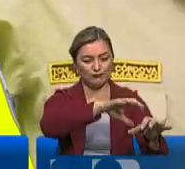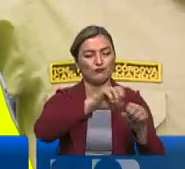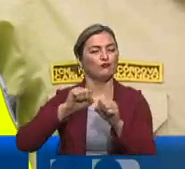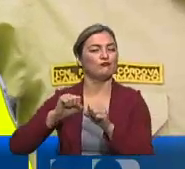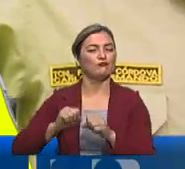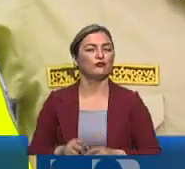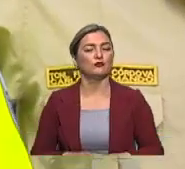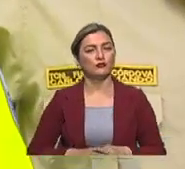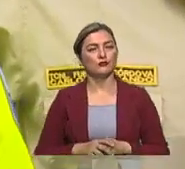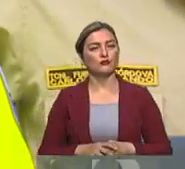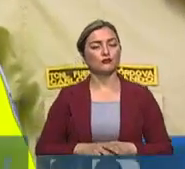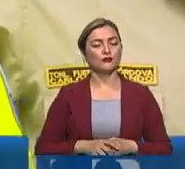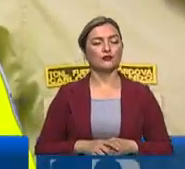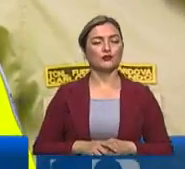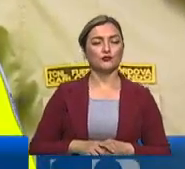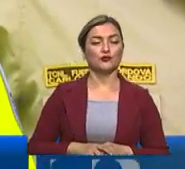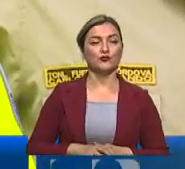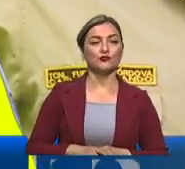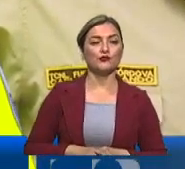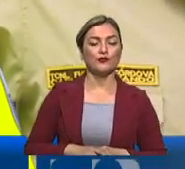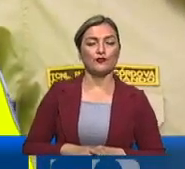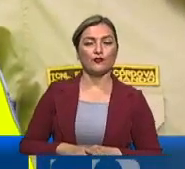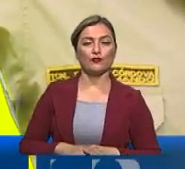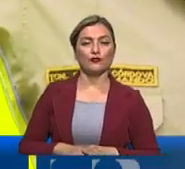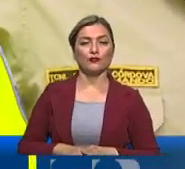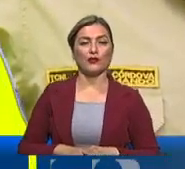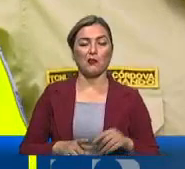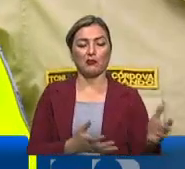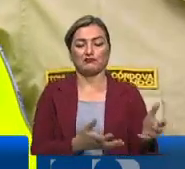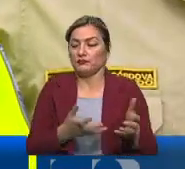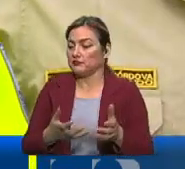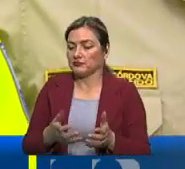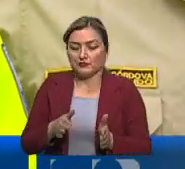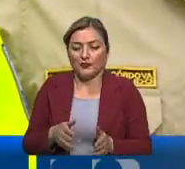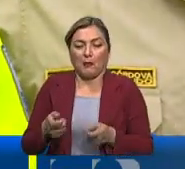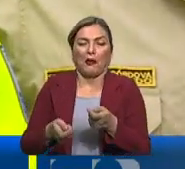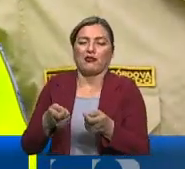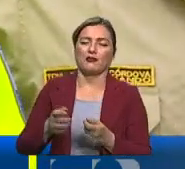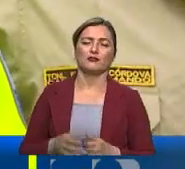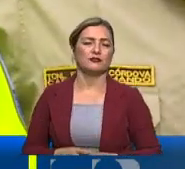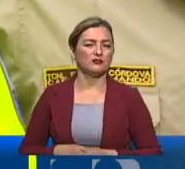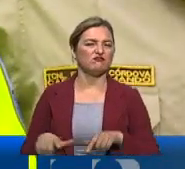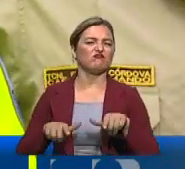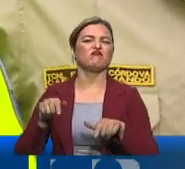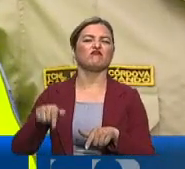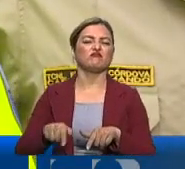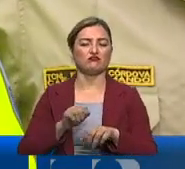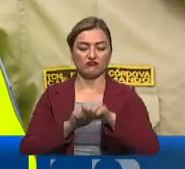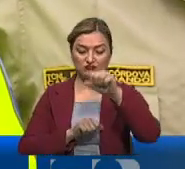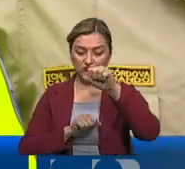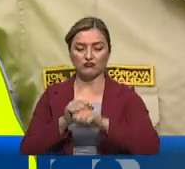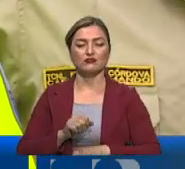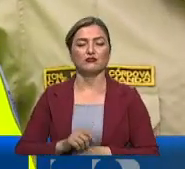pudimos evidenciar lo que tiene que ver a la receptación. En este lugar lo más importante fue el decomiso de